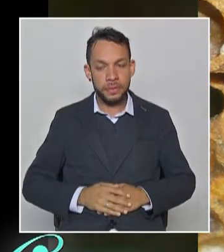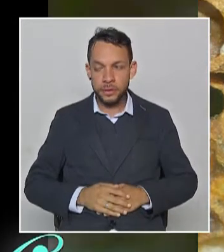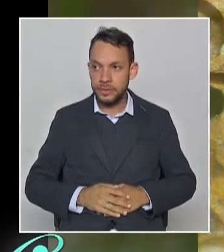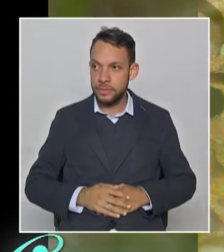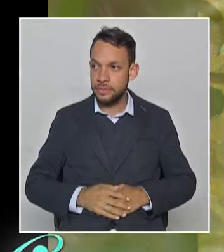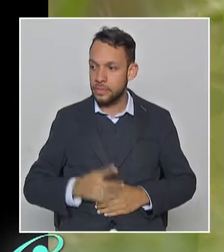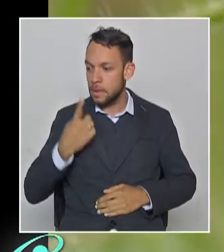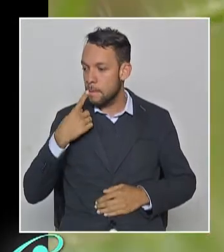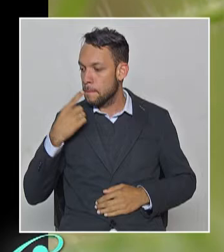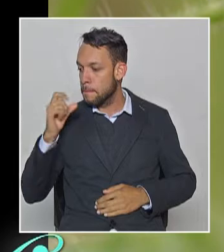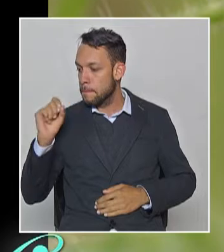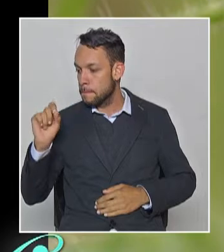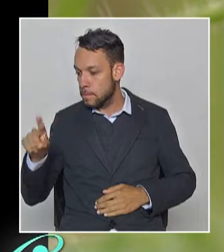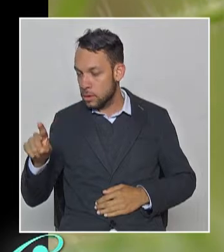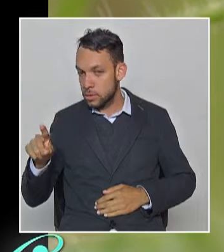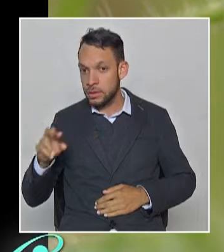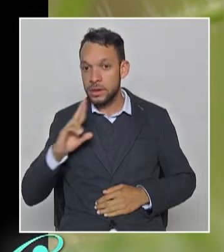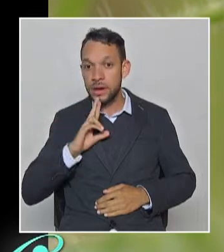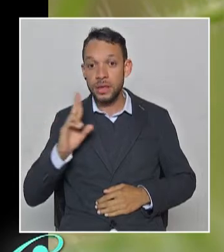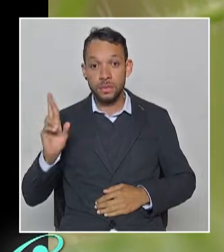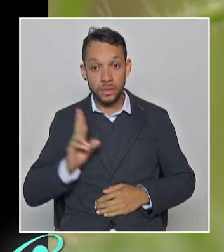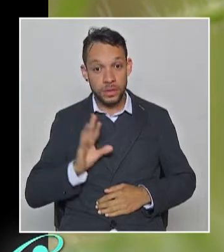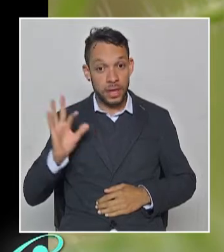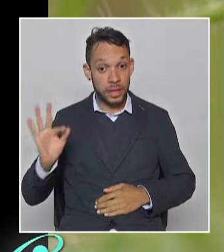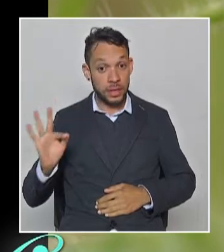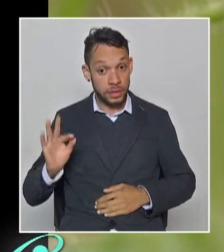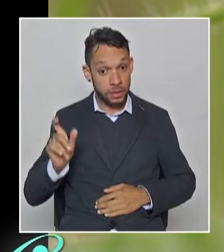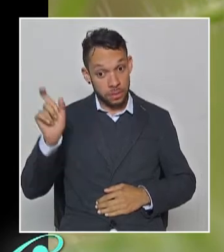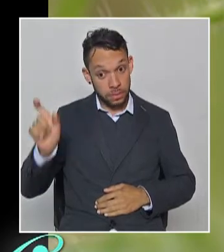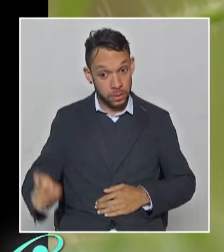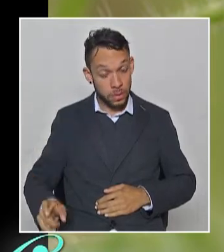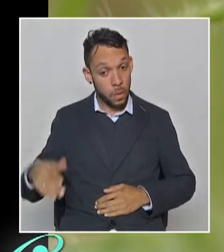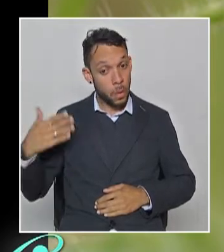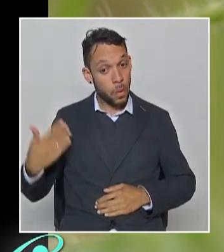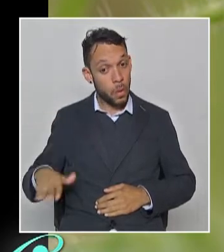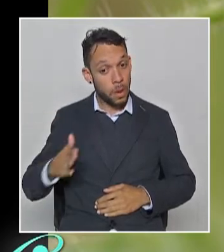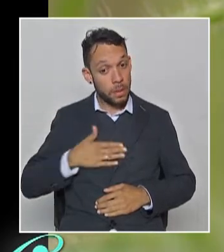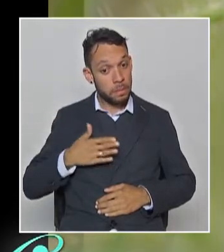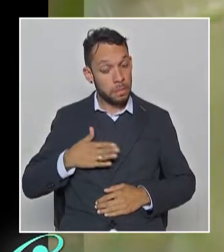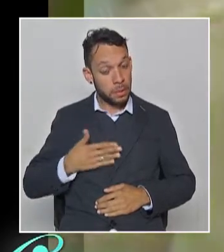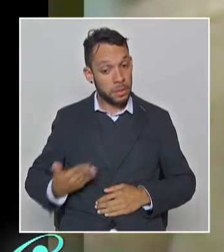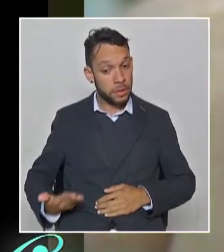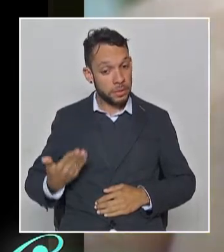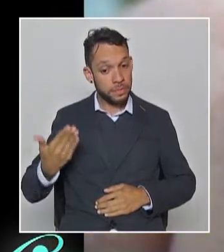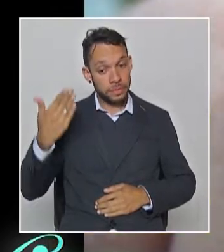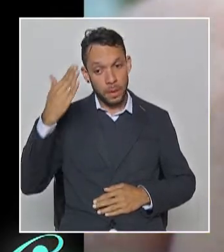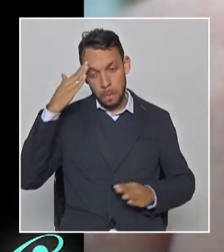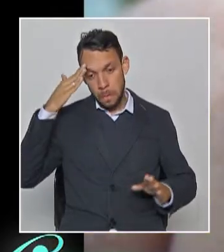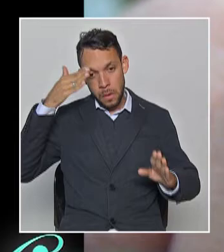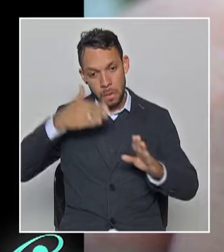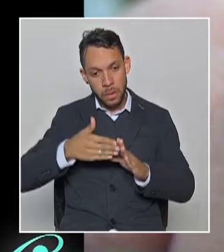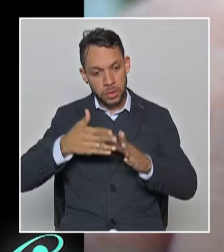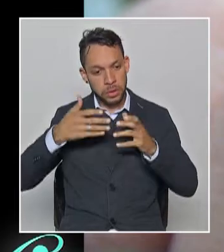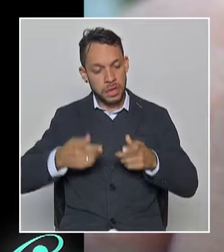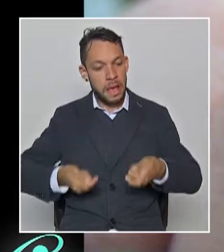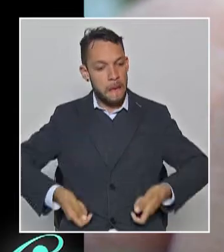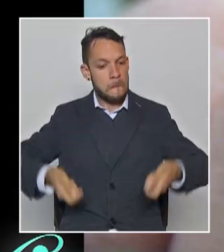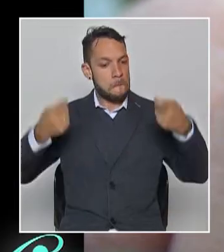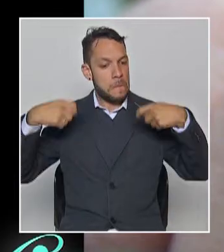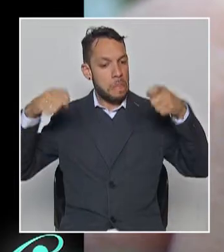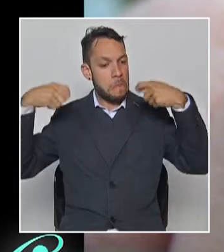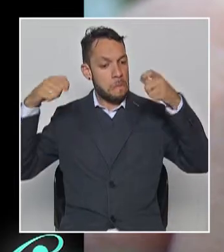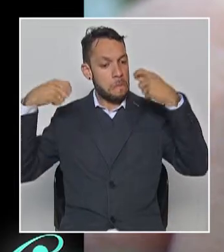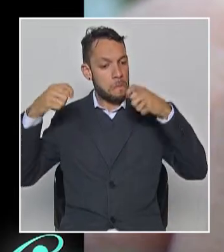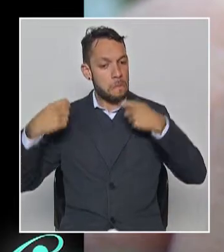Eh, bueno, más que un testimonio yo quiero contar es una historia clínica, porque no es la finalidad nuestra hacer en Conexión Vital